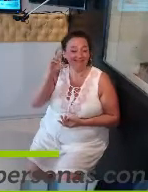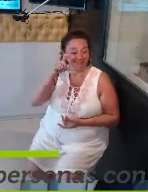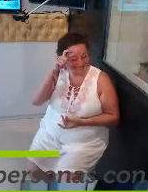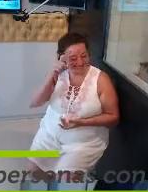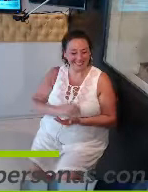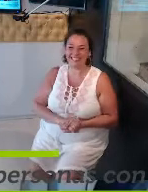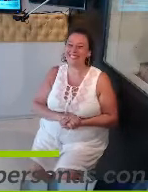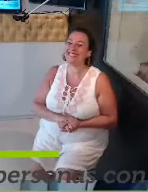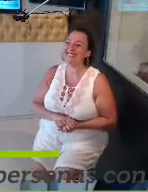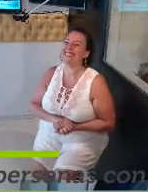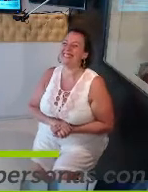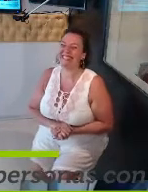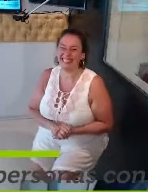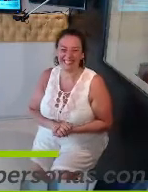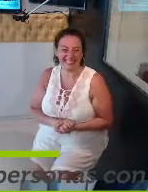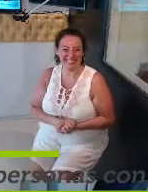Teresa. Teresa.